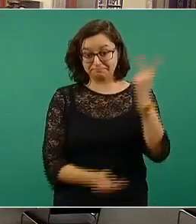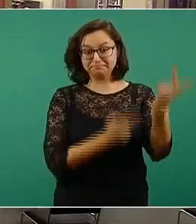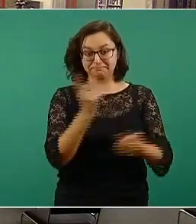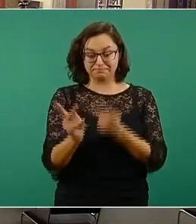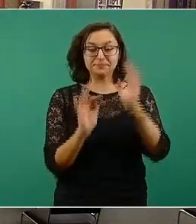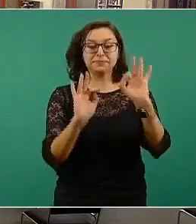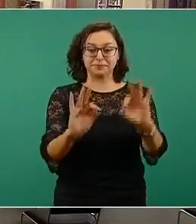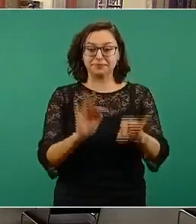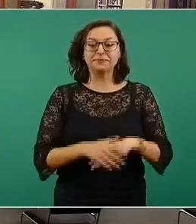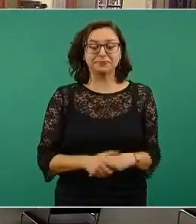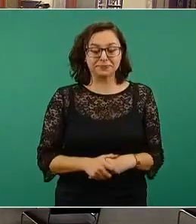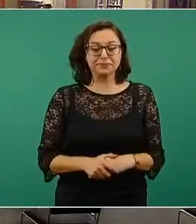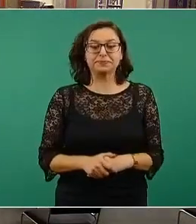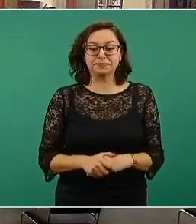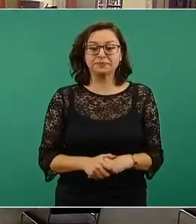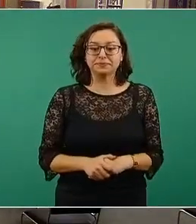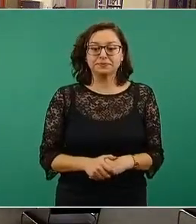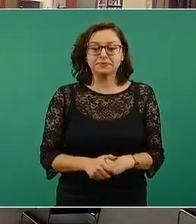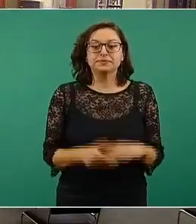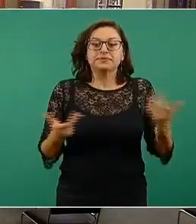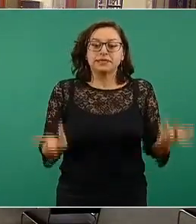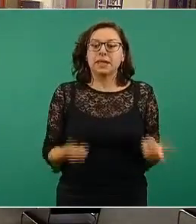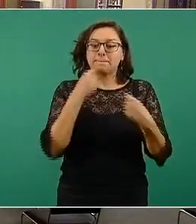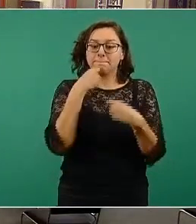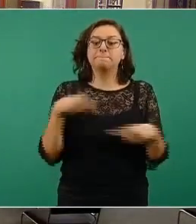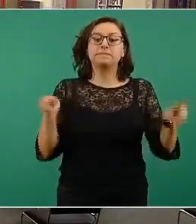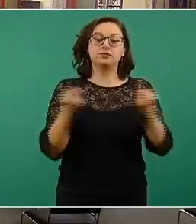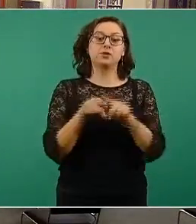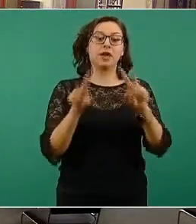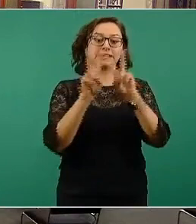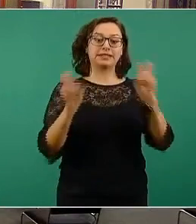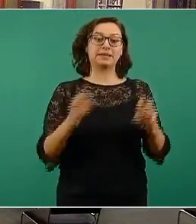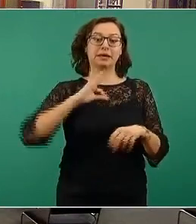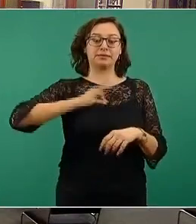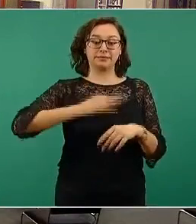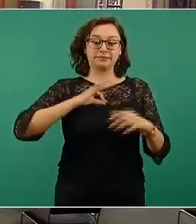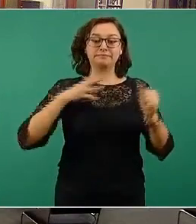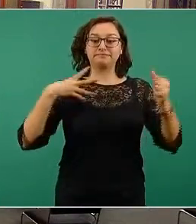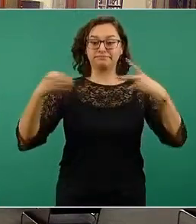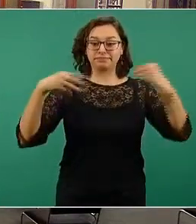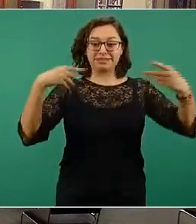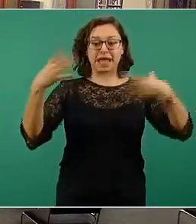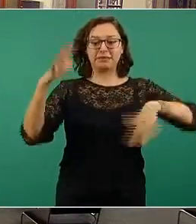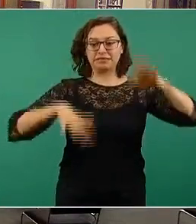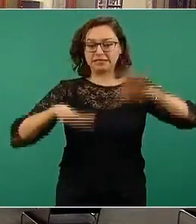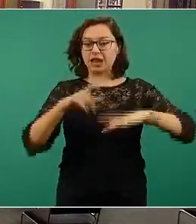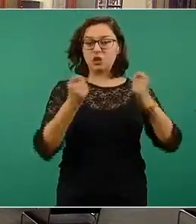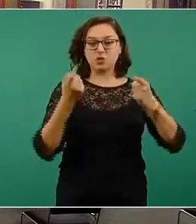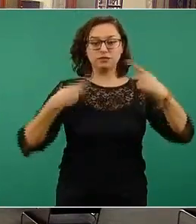la estrategia general de respuesta a la pandemia ha sido motivo a veces de confusión.